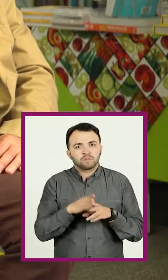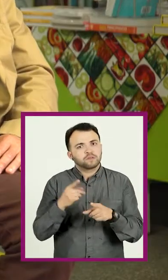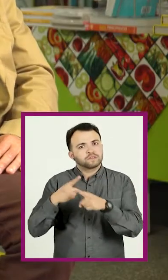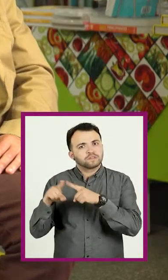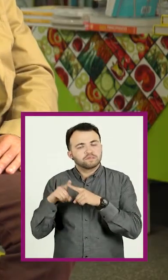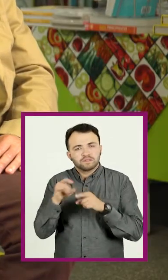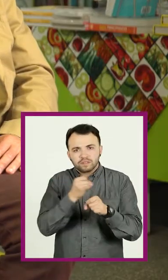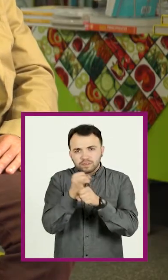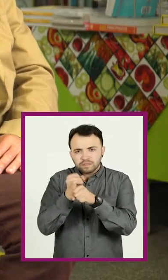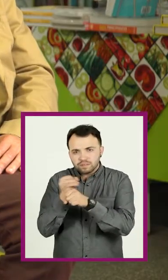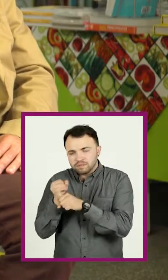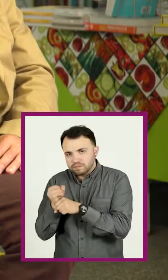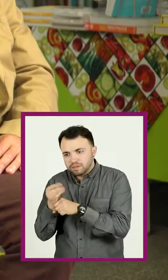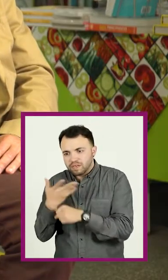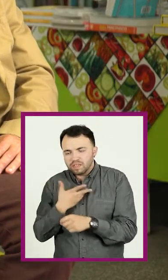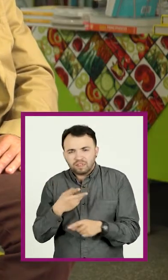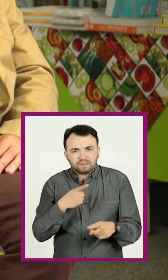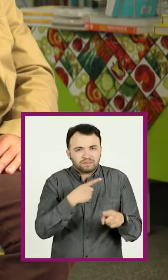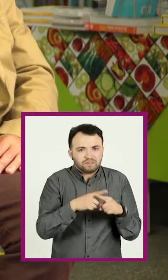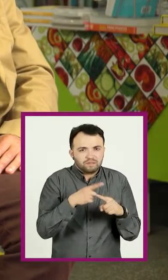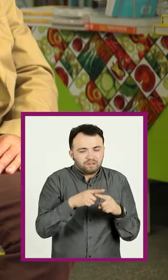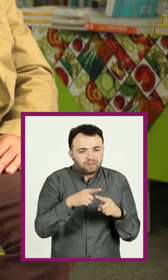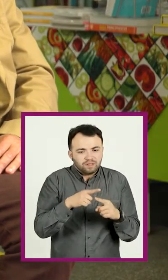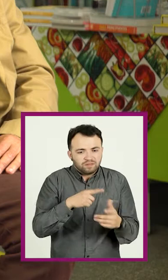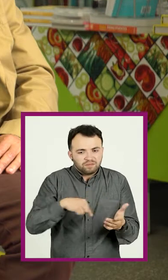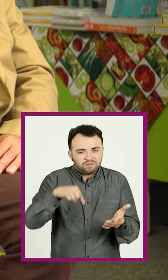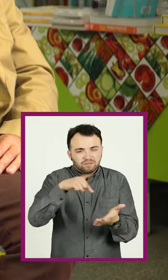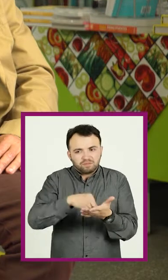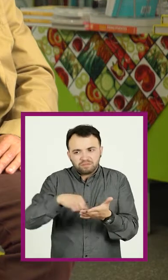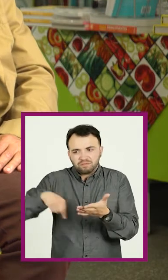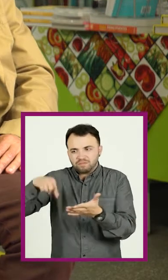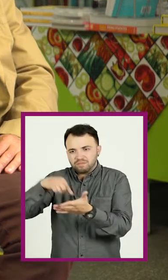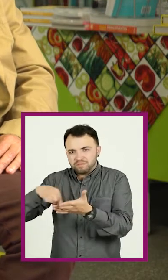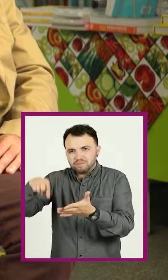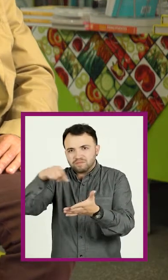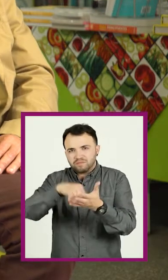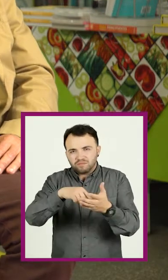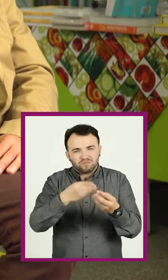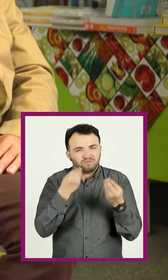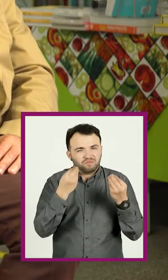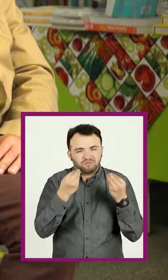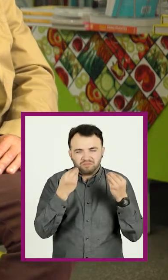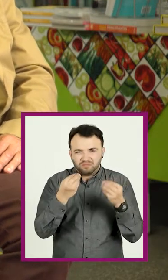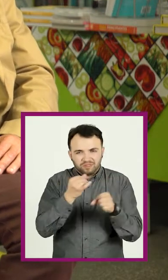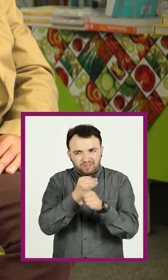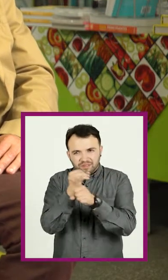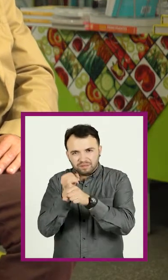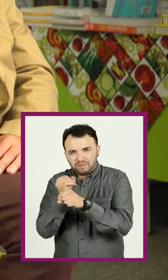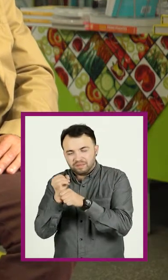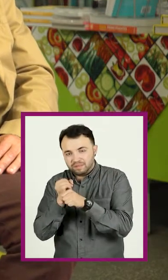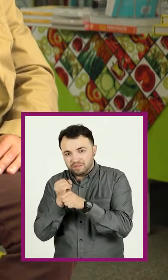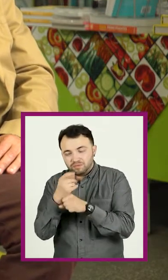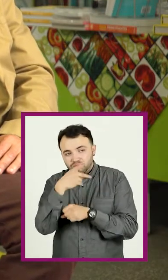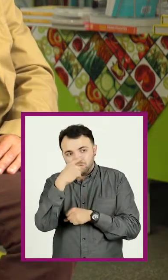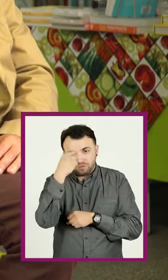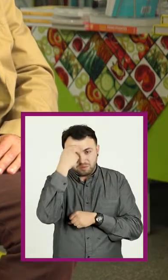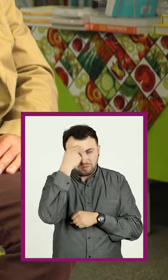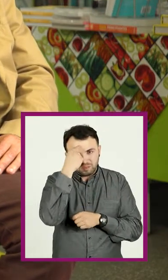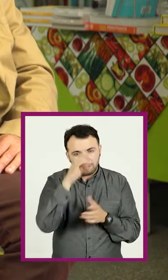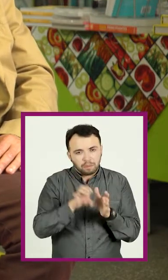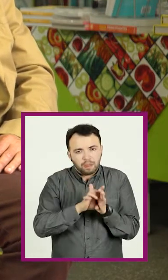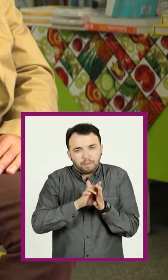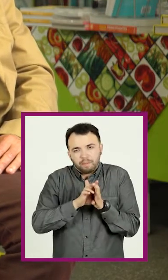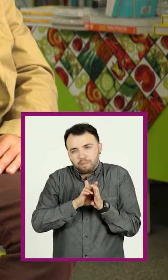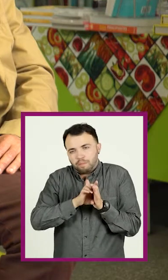investigadora en varios campos del pensamiento, ¿no? Como por ejemplo las teorías de